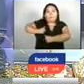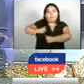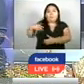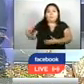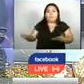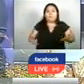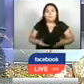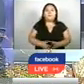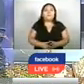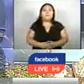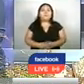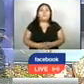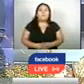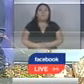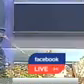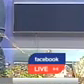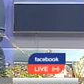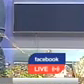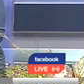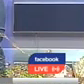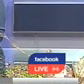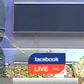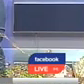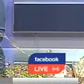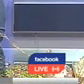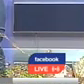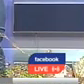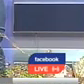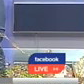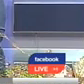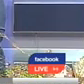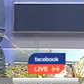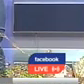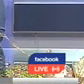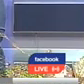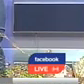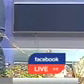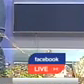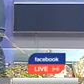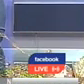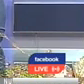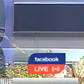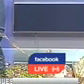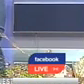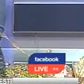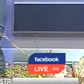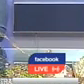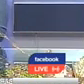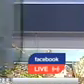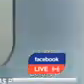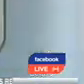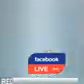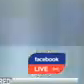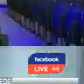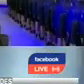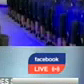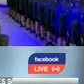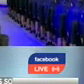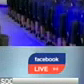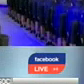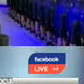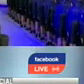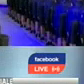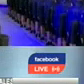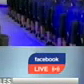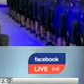adelante, te escuchamos. Hola, muy buenas noches, Roxana. Efectivamente, este día el presidente de la República, Nayib